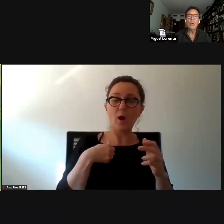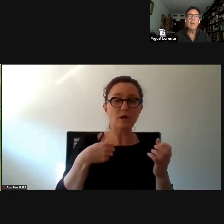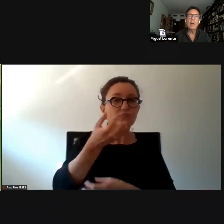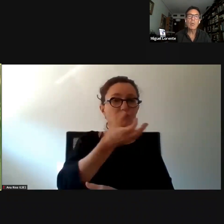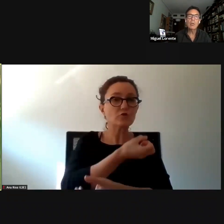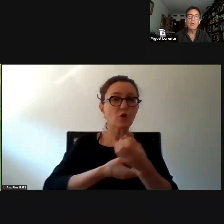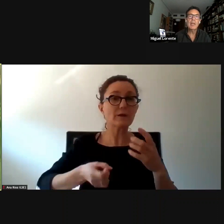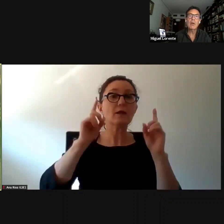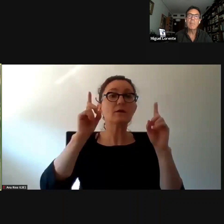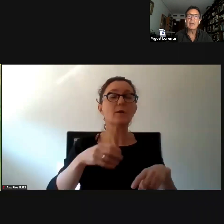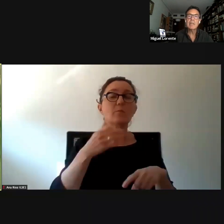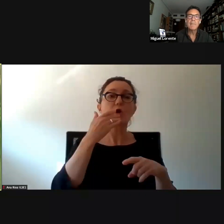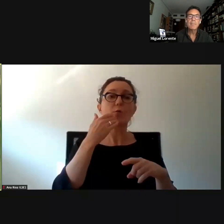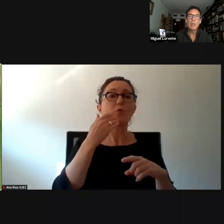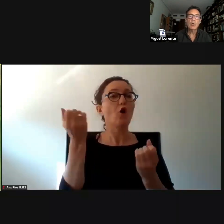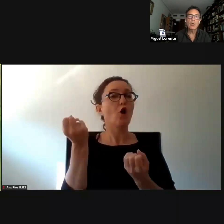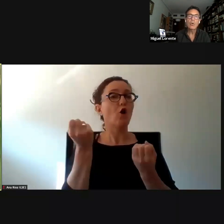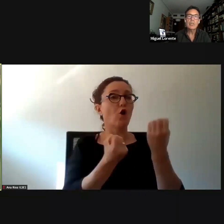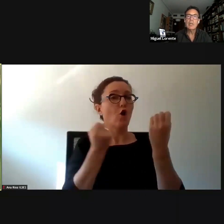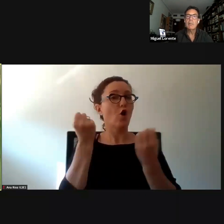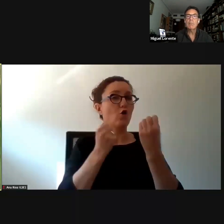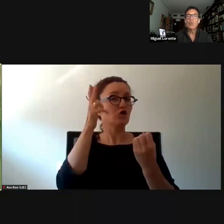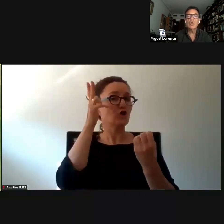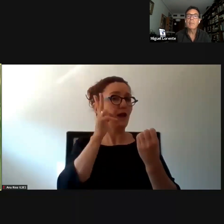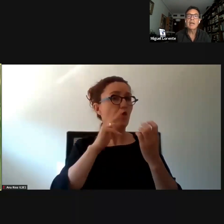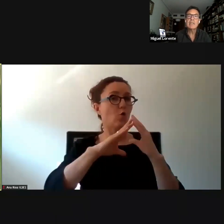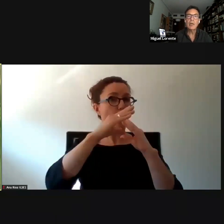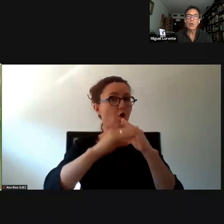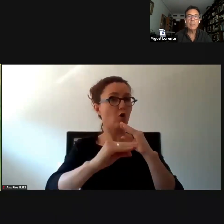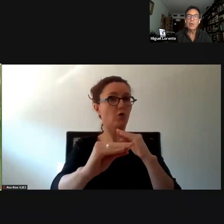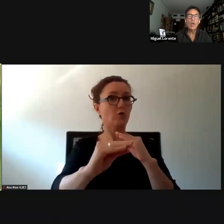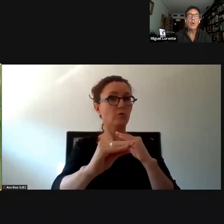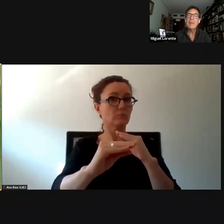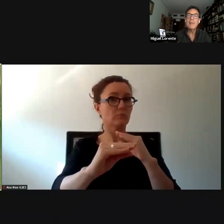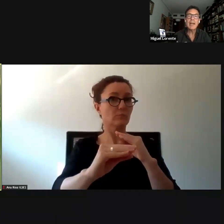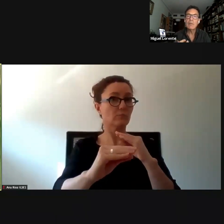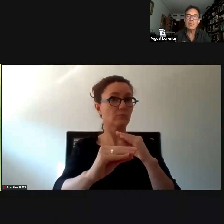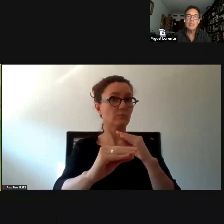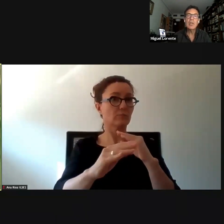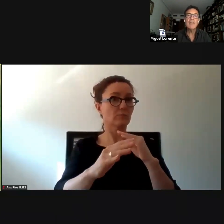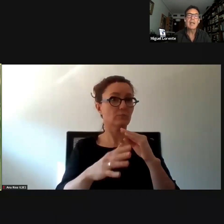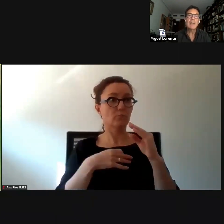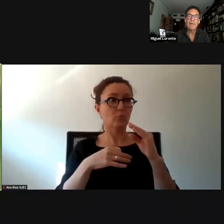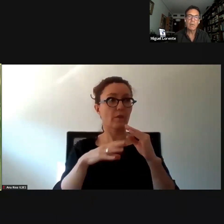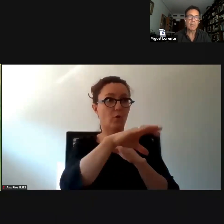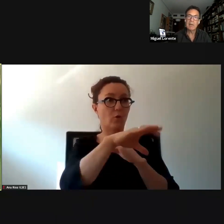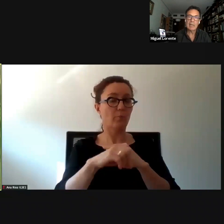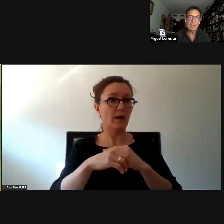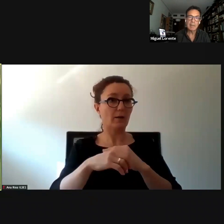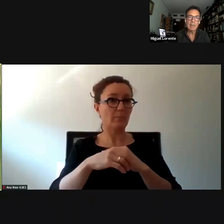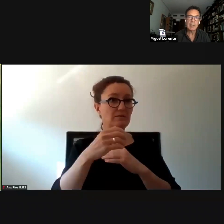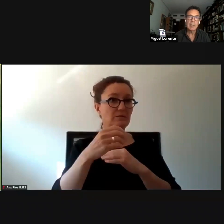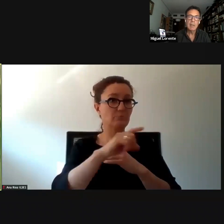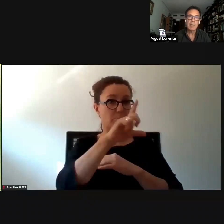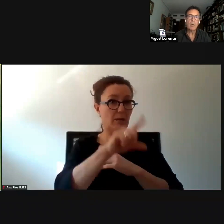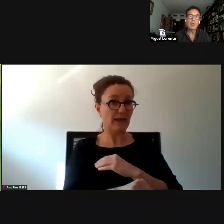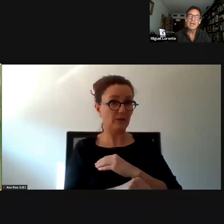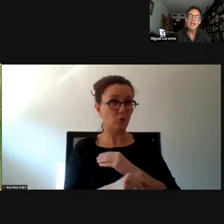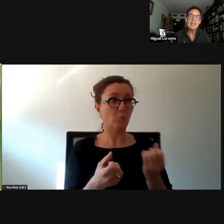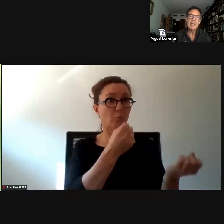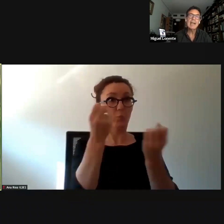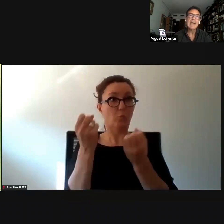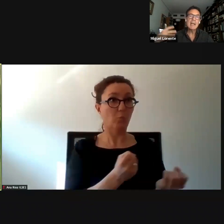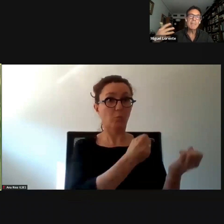que todos conocemos, ¿no? Pues se lo compra cuando podía comprarse otro coche mucho más económico que lo va a llevar a todos sitios y de la misma